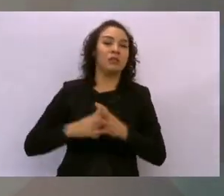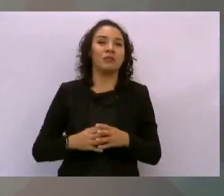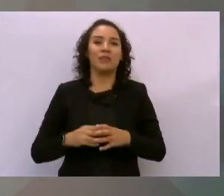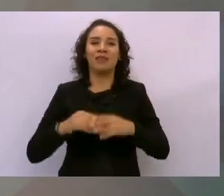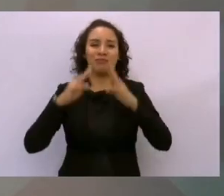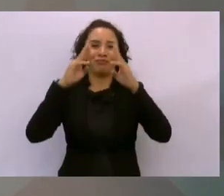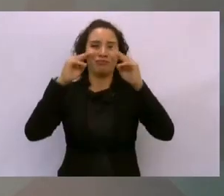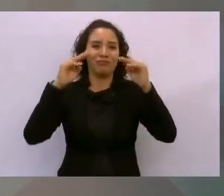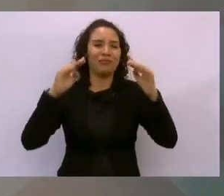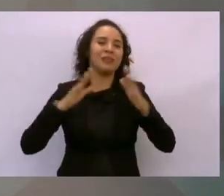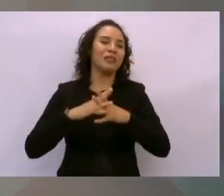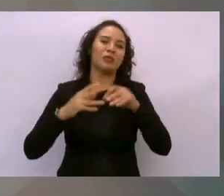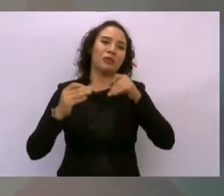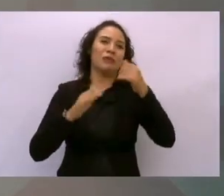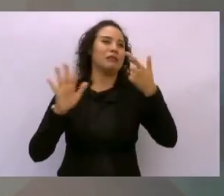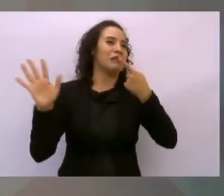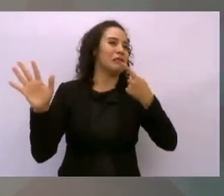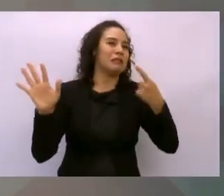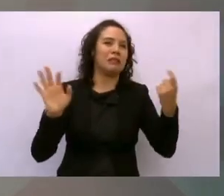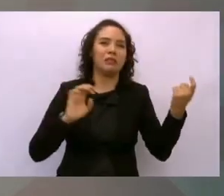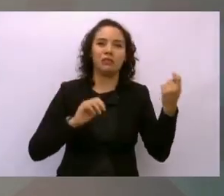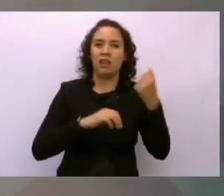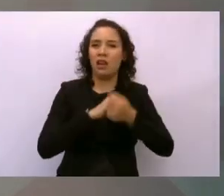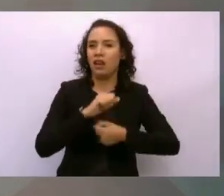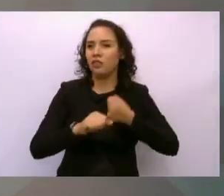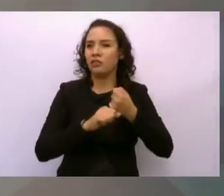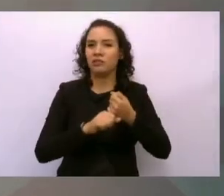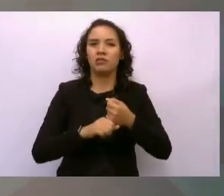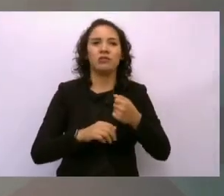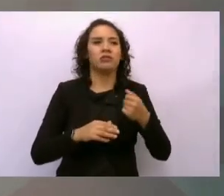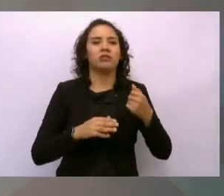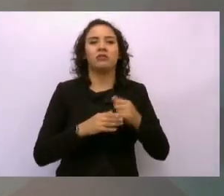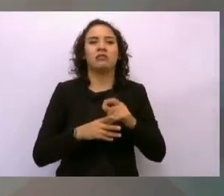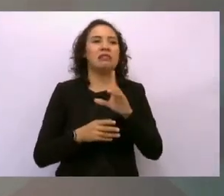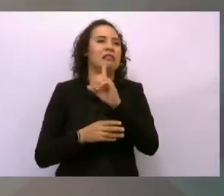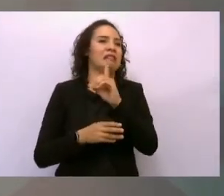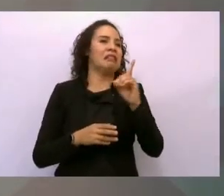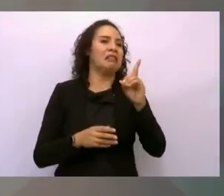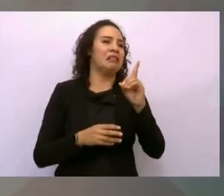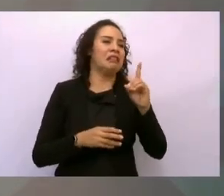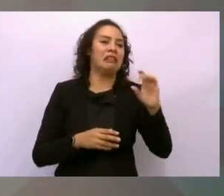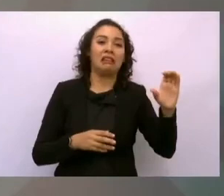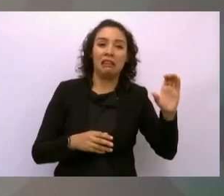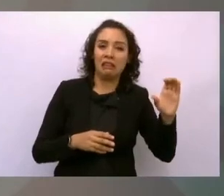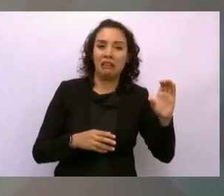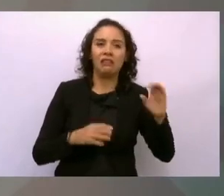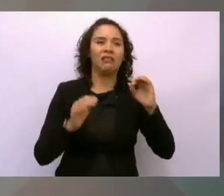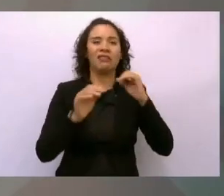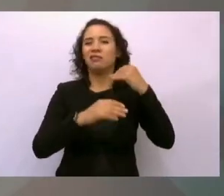600 años después de Cristo,